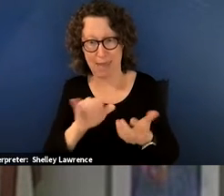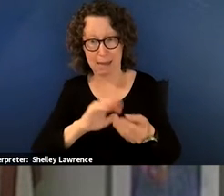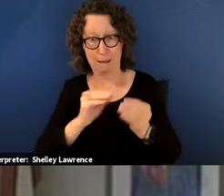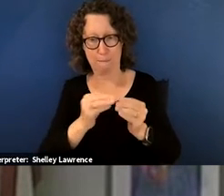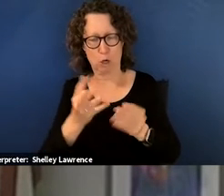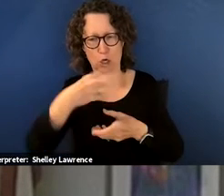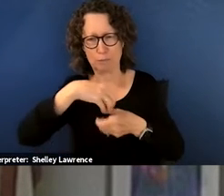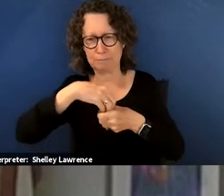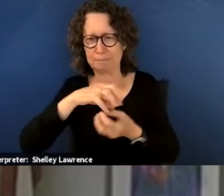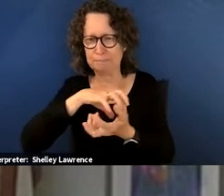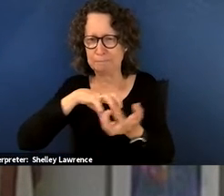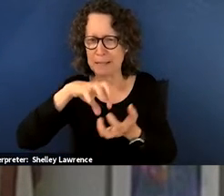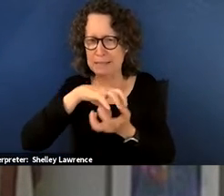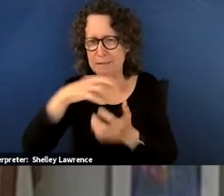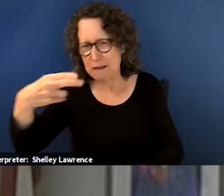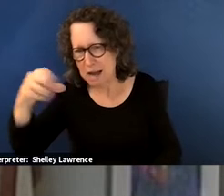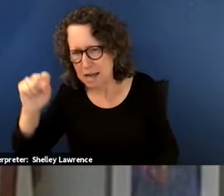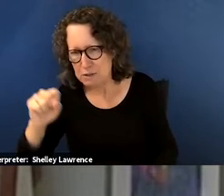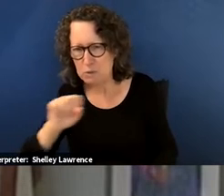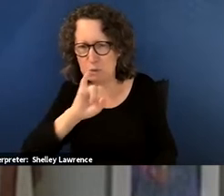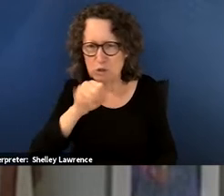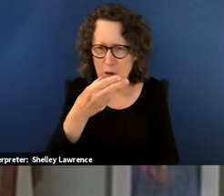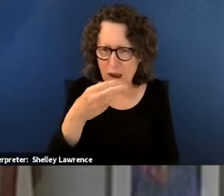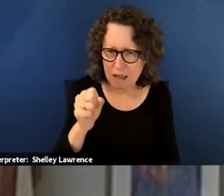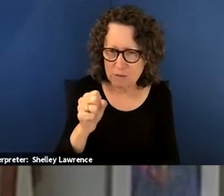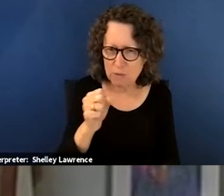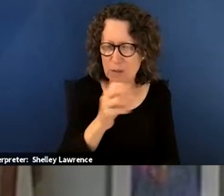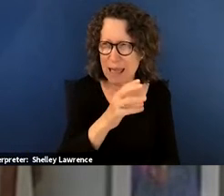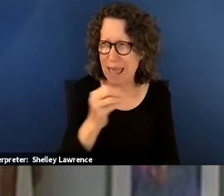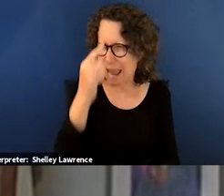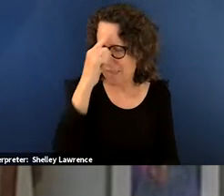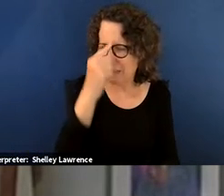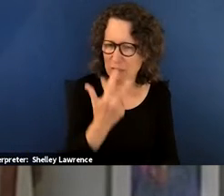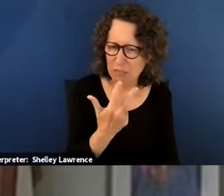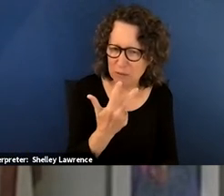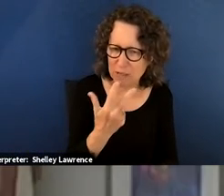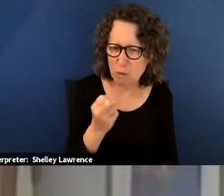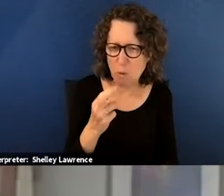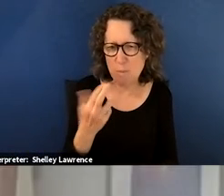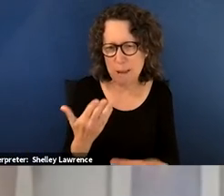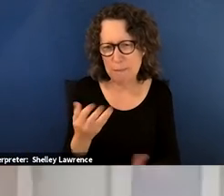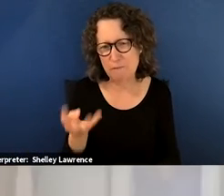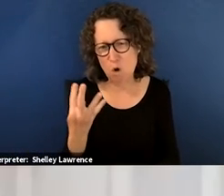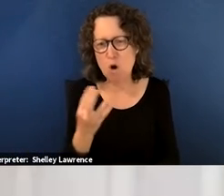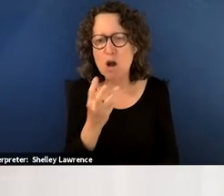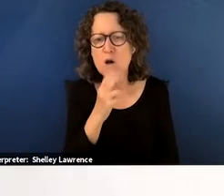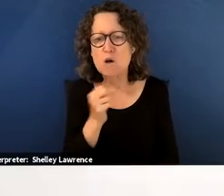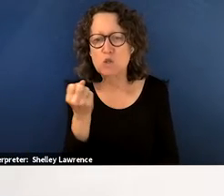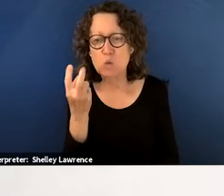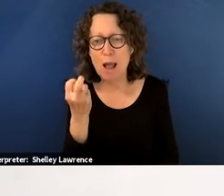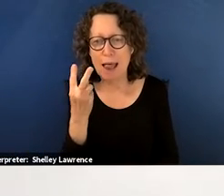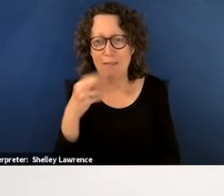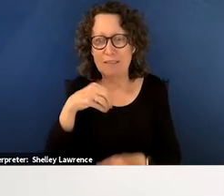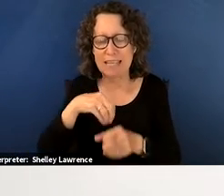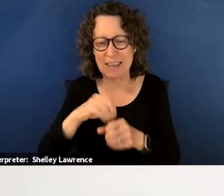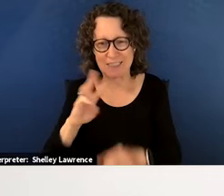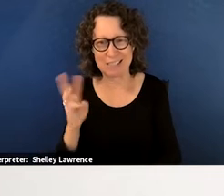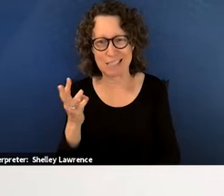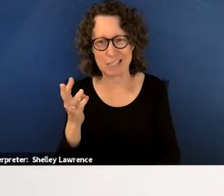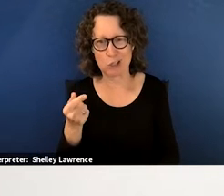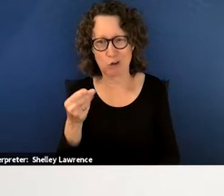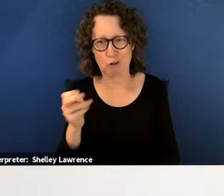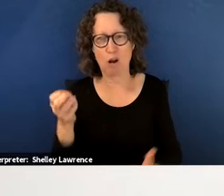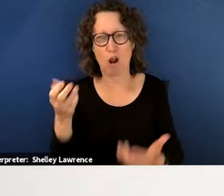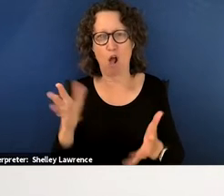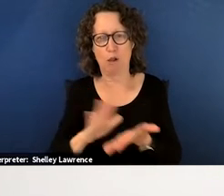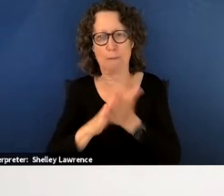mezcla de estudiantes de preparatoria, secundaria y unos 3 o 4 que tienen 12 años